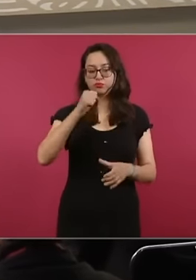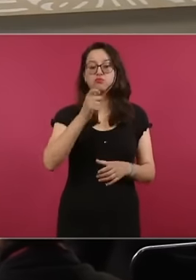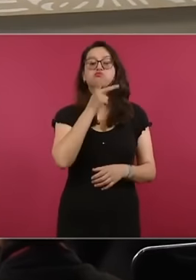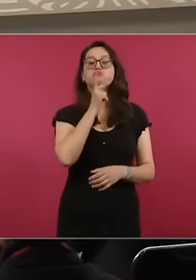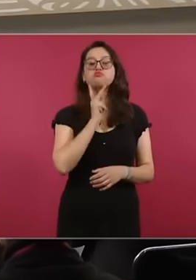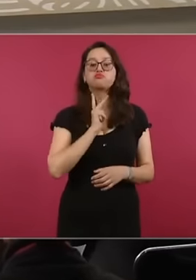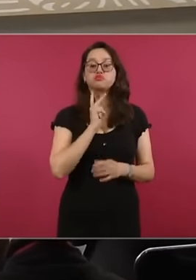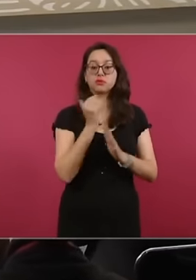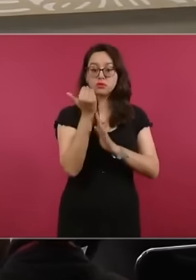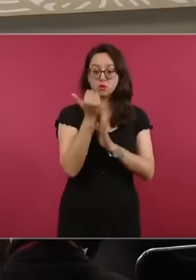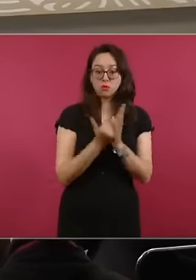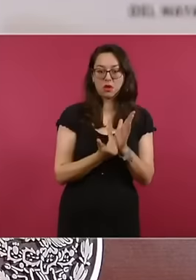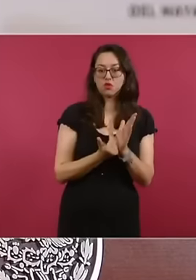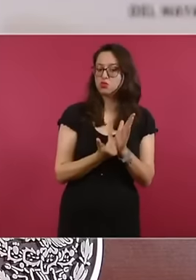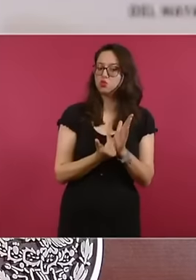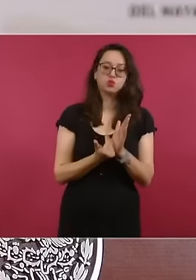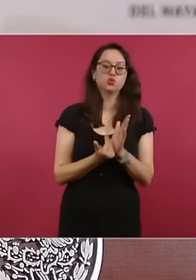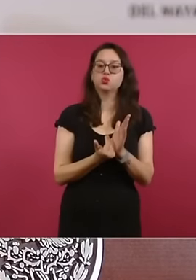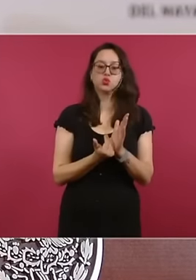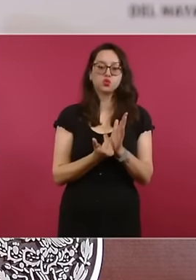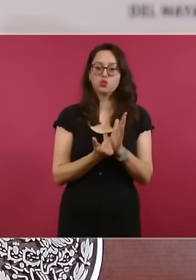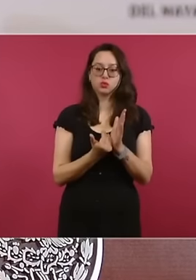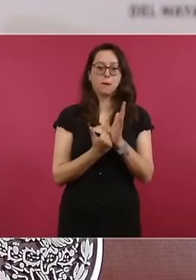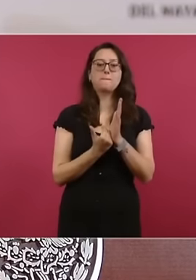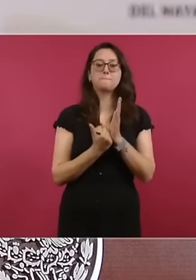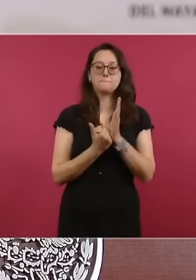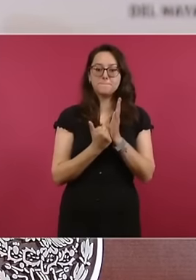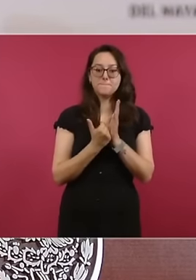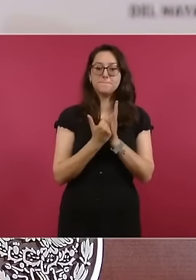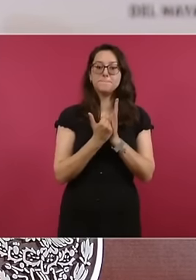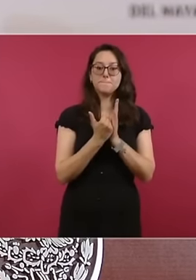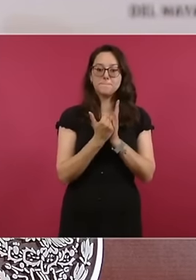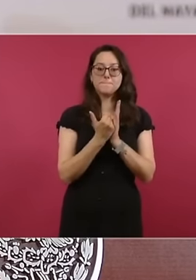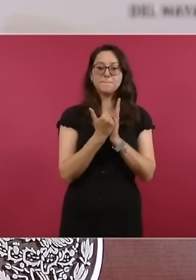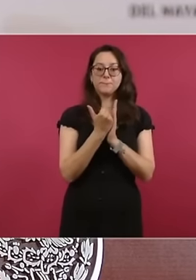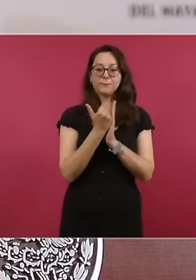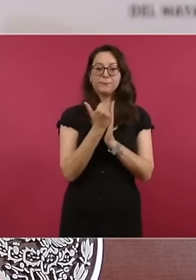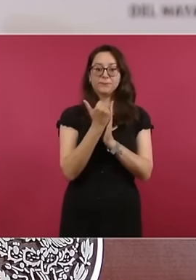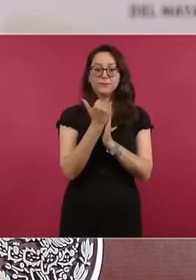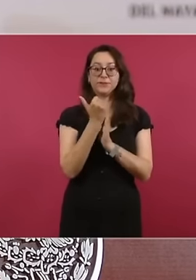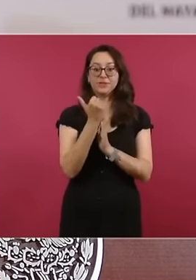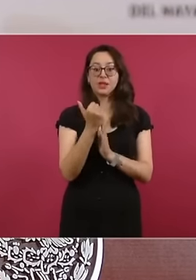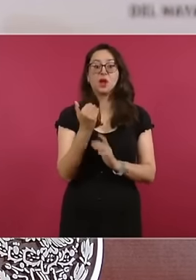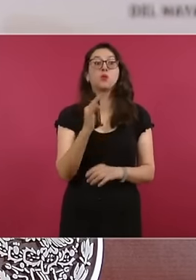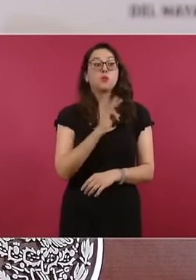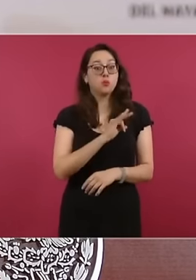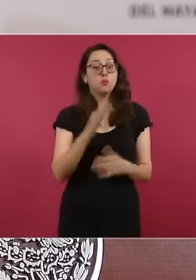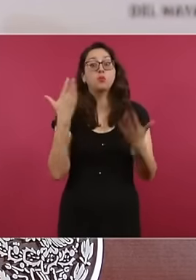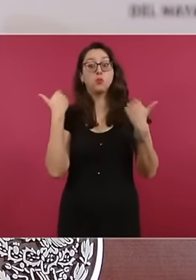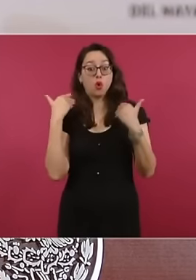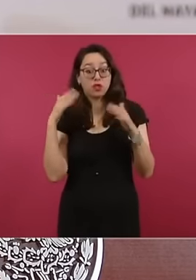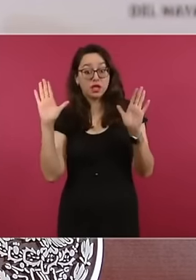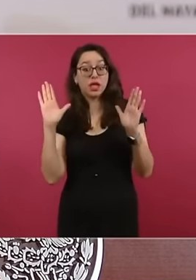O sea, la producción ha ido aumentando y no la hemos querido aumentar más